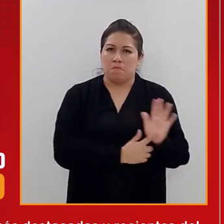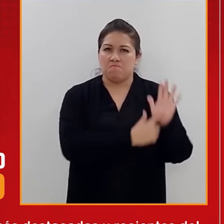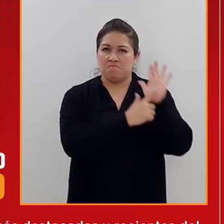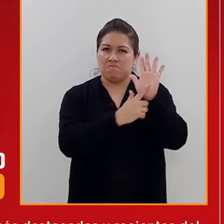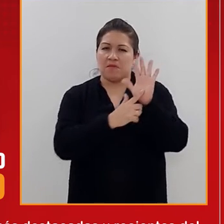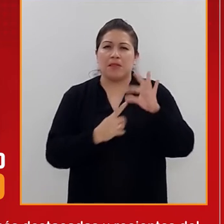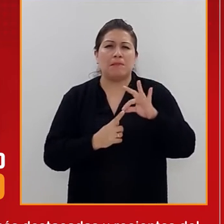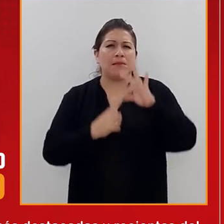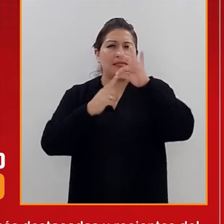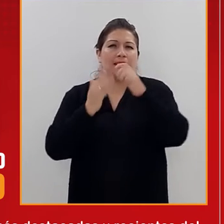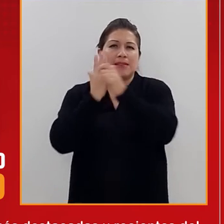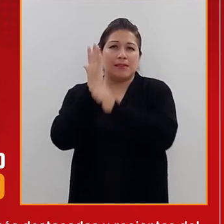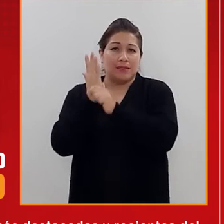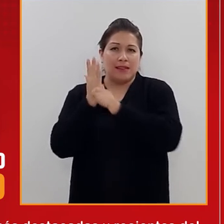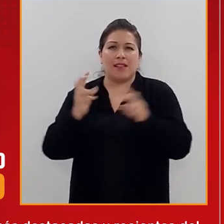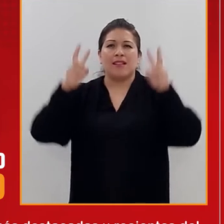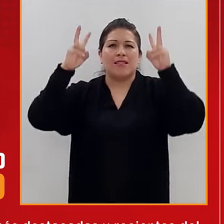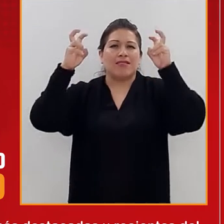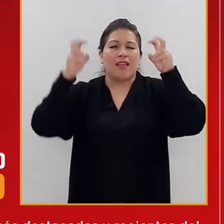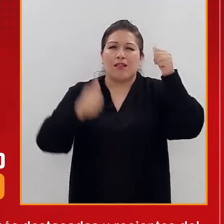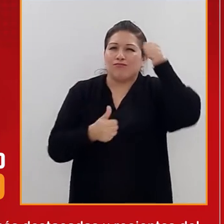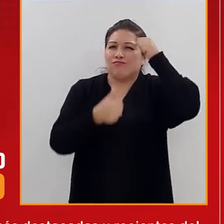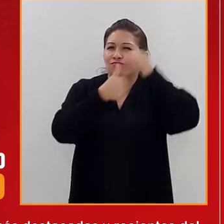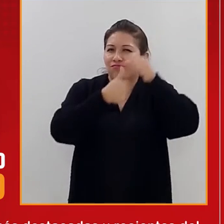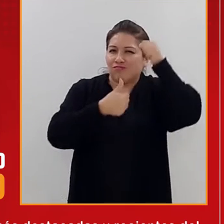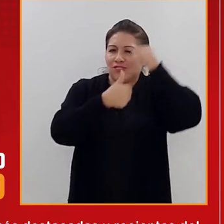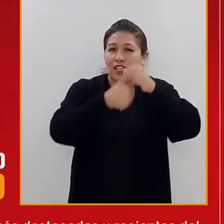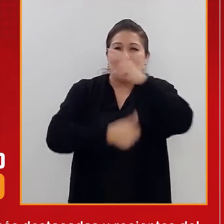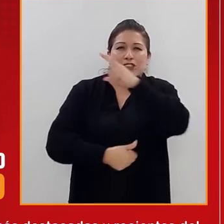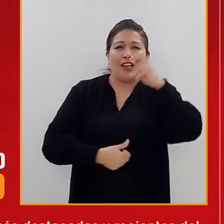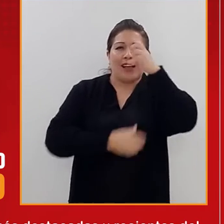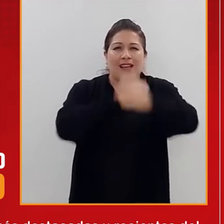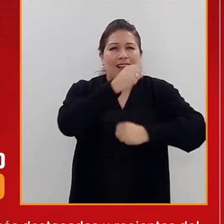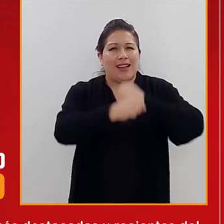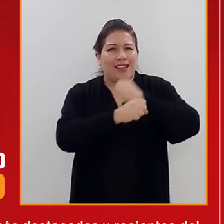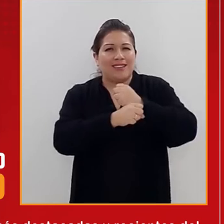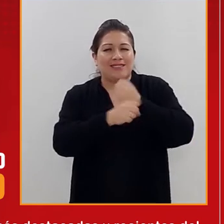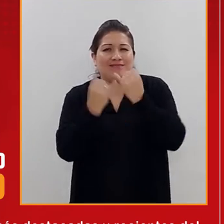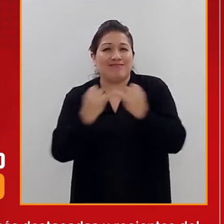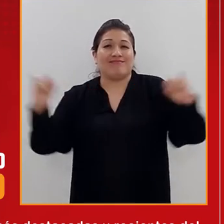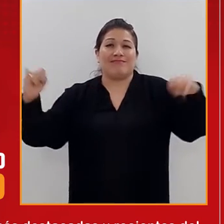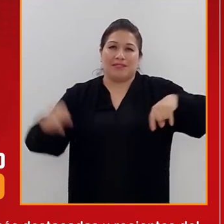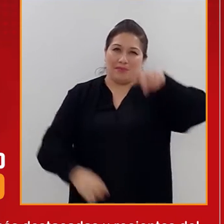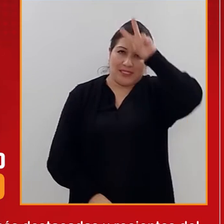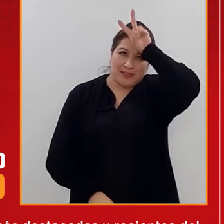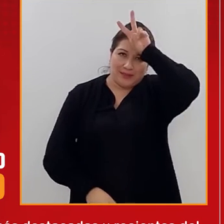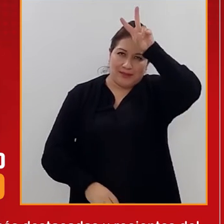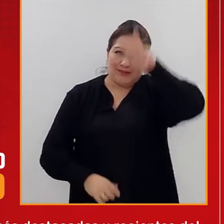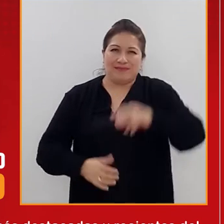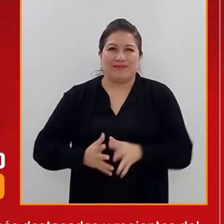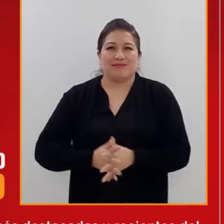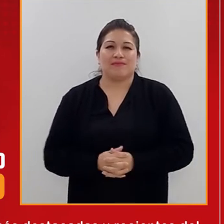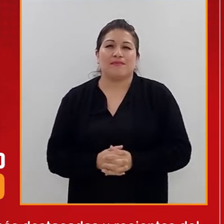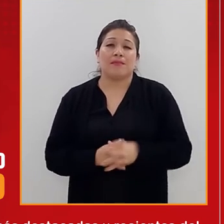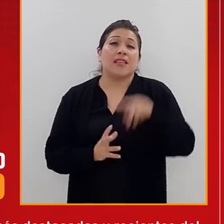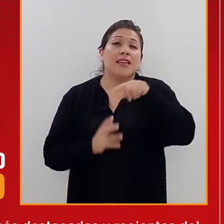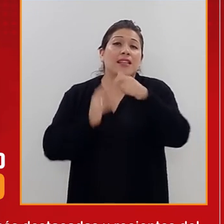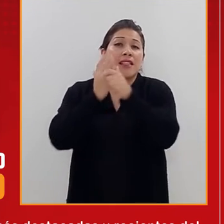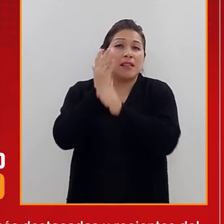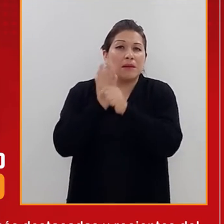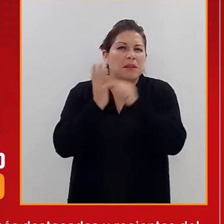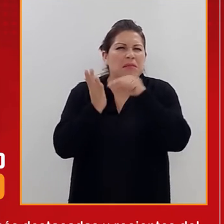oportunidad presentamos una edición especial en el marco de la conmemoración del Bicentenario de la Independencia del